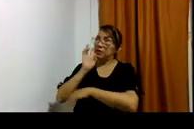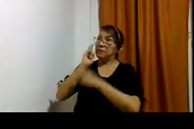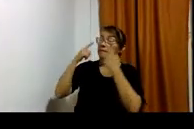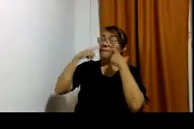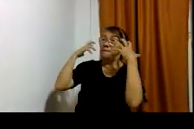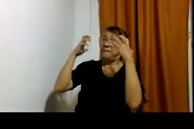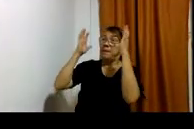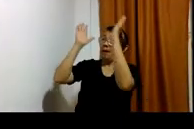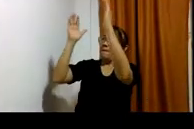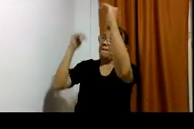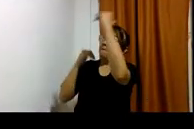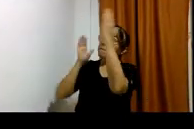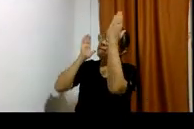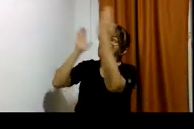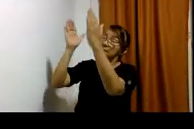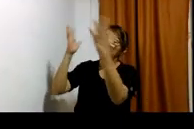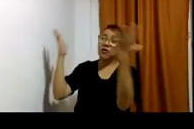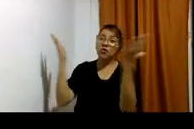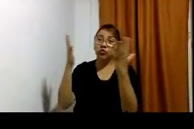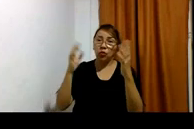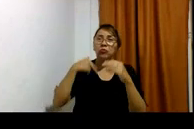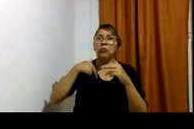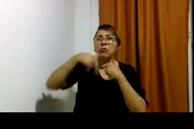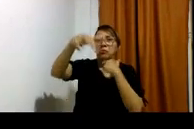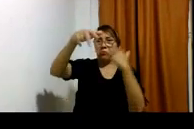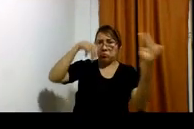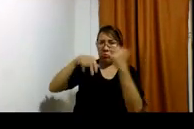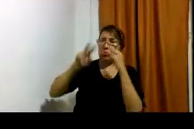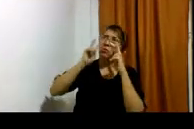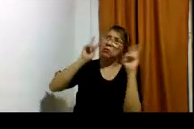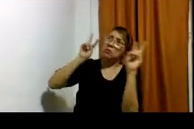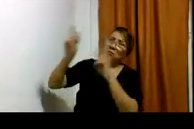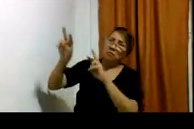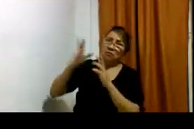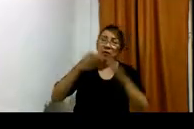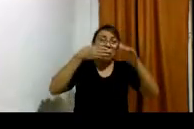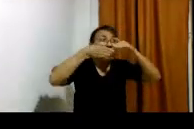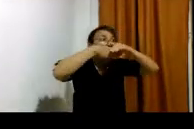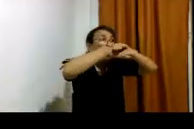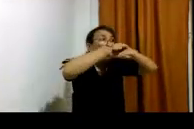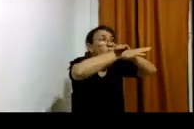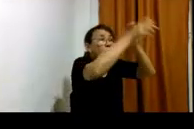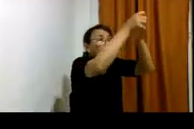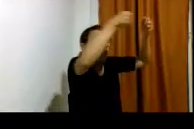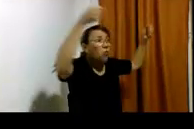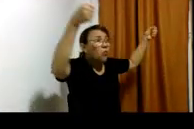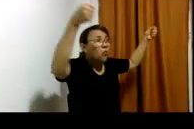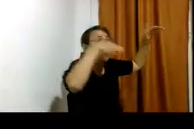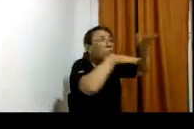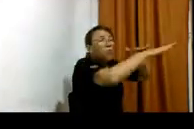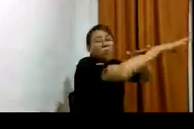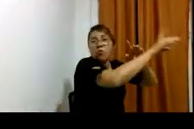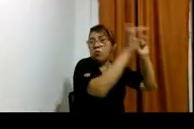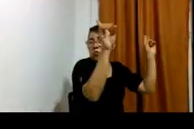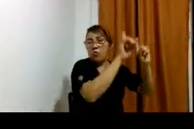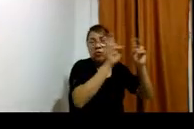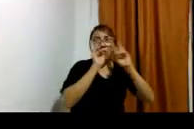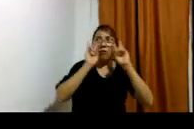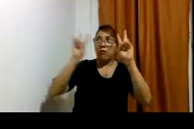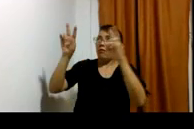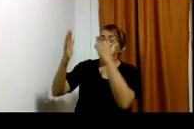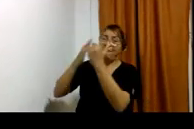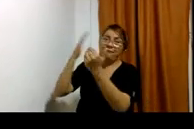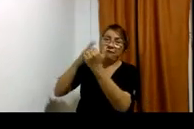ver y no que esté guardado en gabinetes o en lockers, sino que tiene que estar siempre fácil para poderlo agarrar. Es